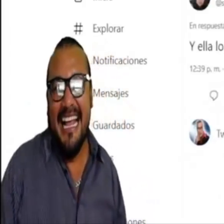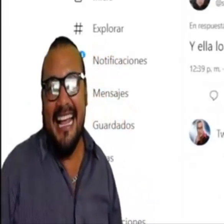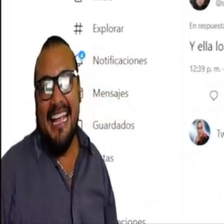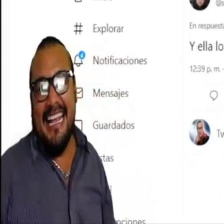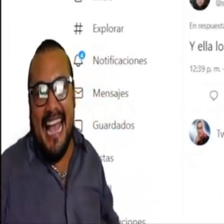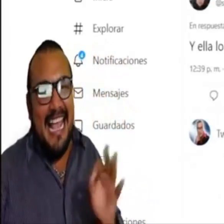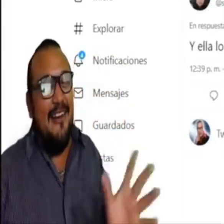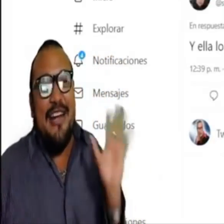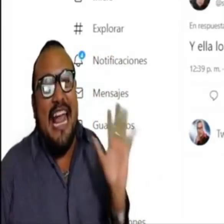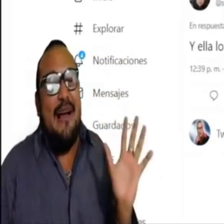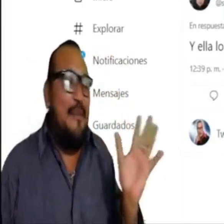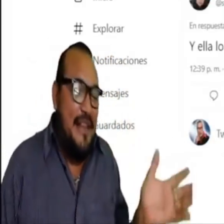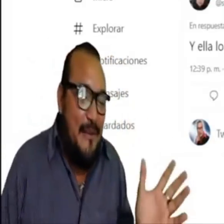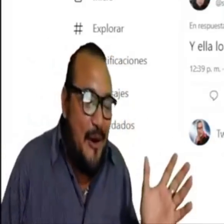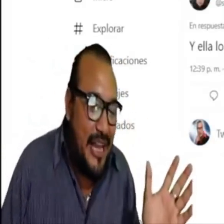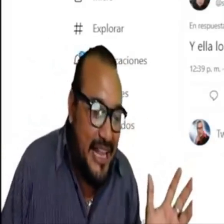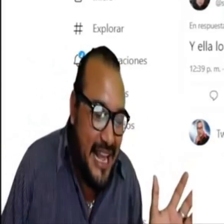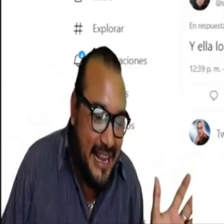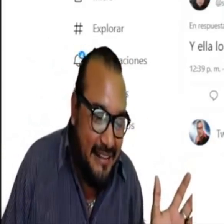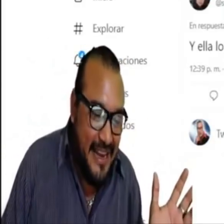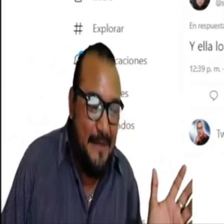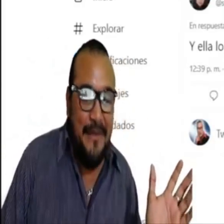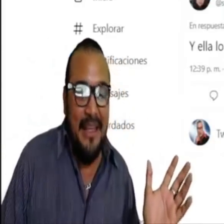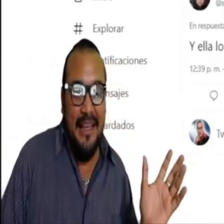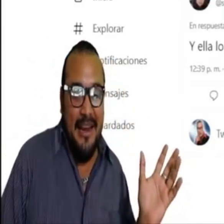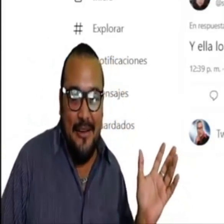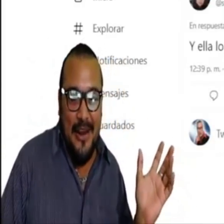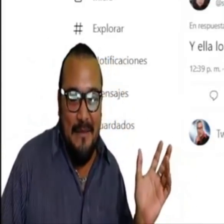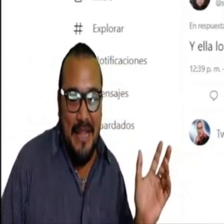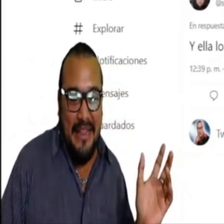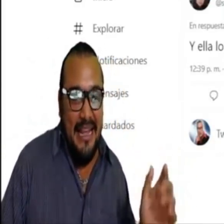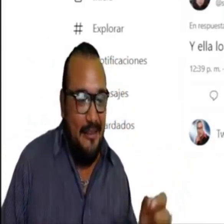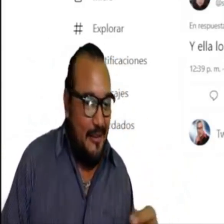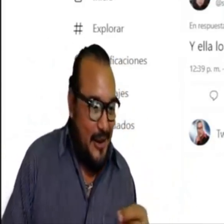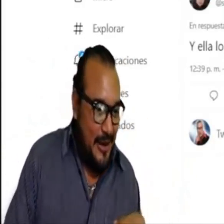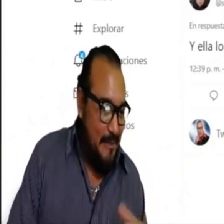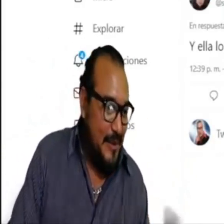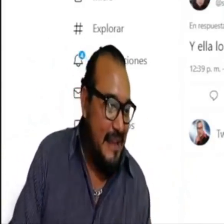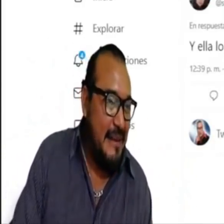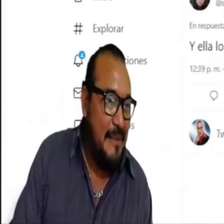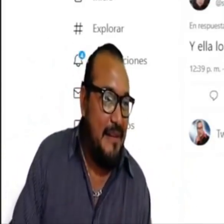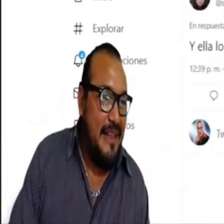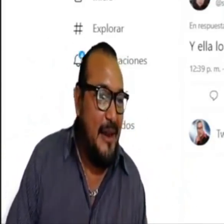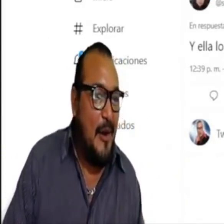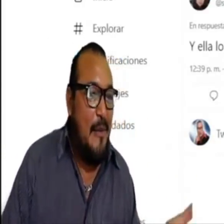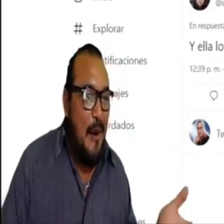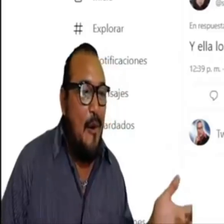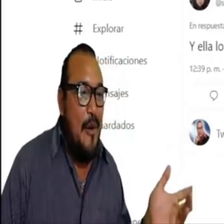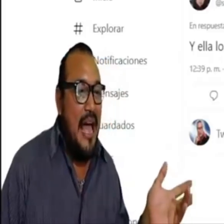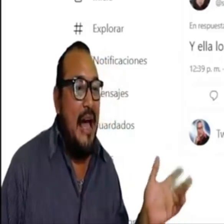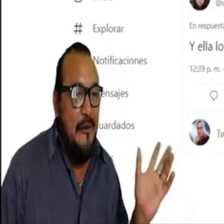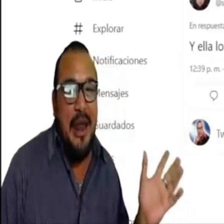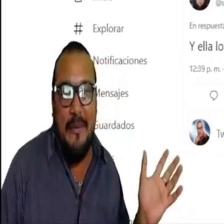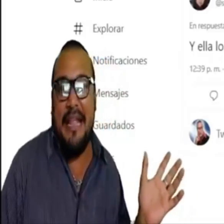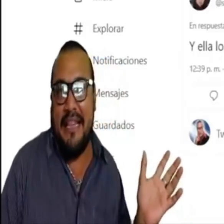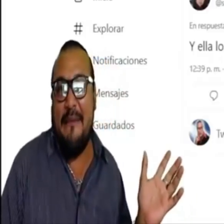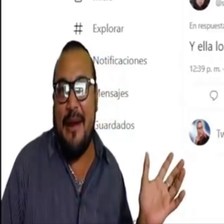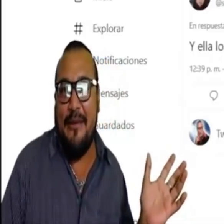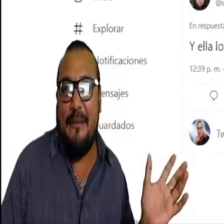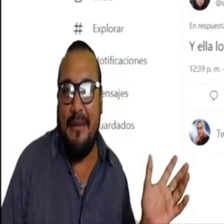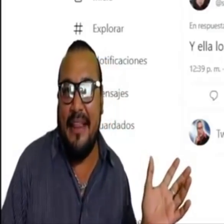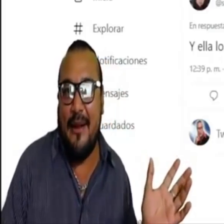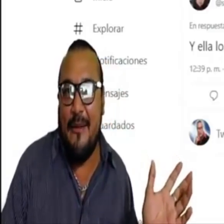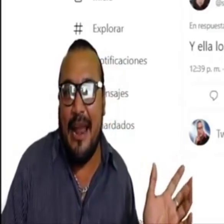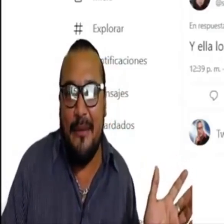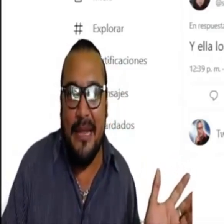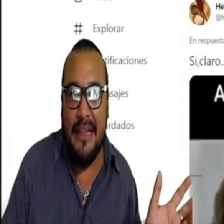y ella lo niega pues dibujo que diga que sí y no solamente eso sino que pues ya se presenta como una una víctima no